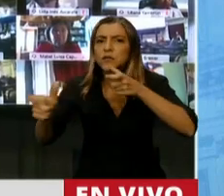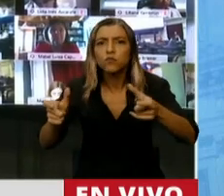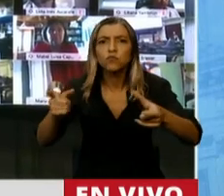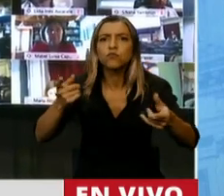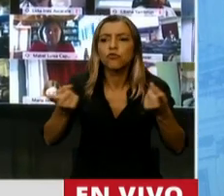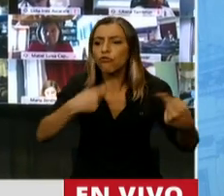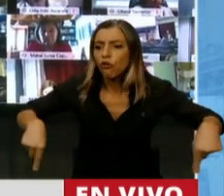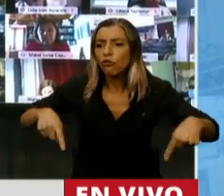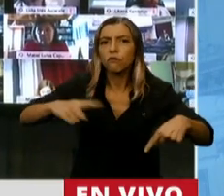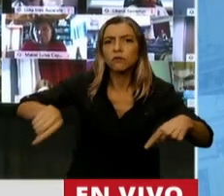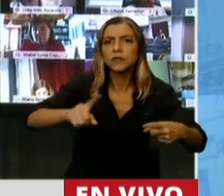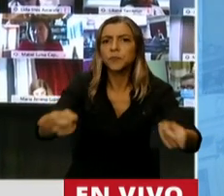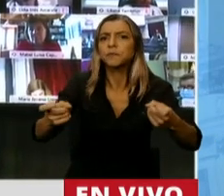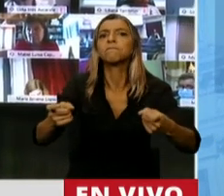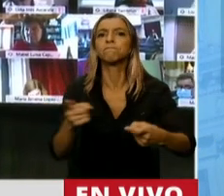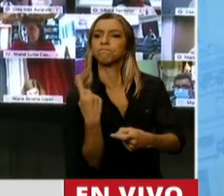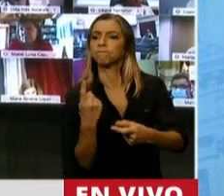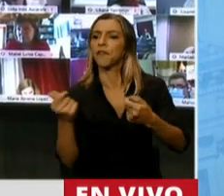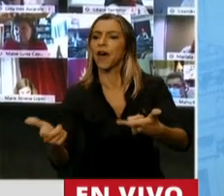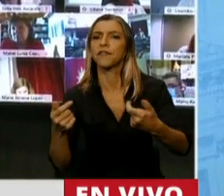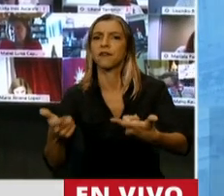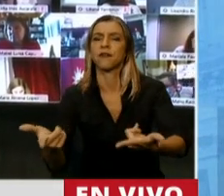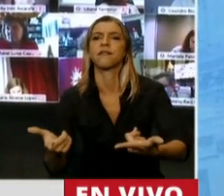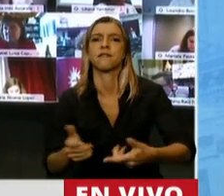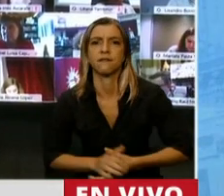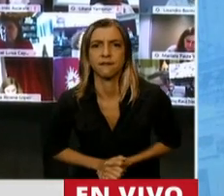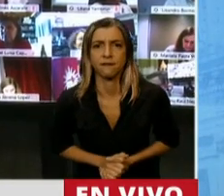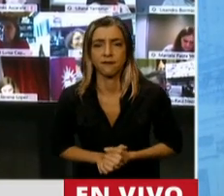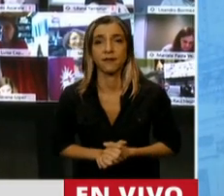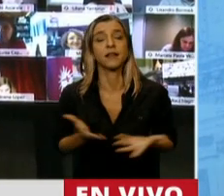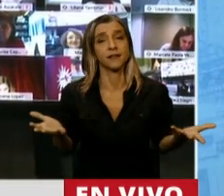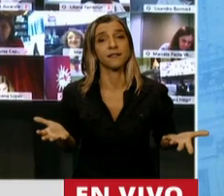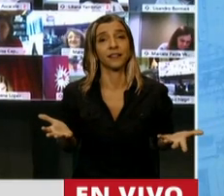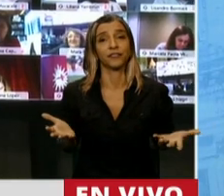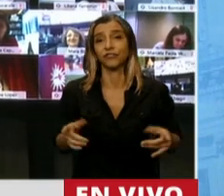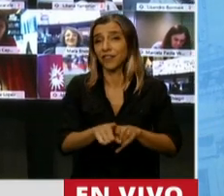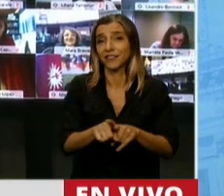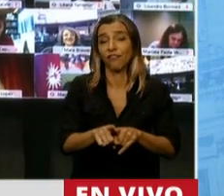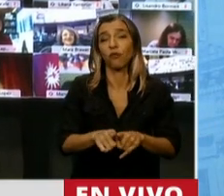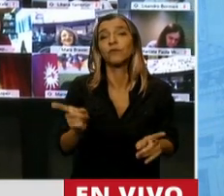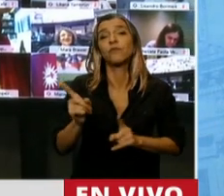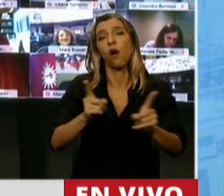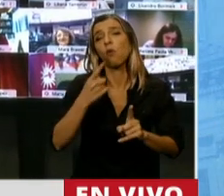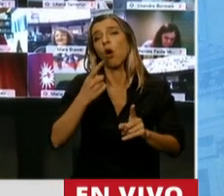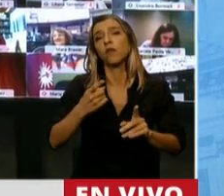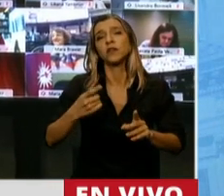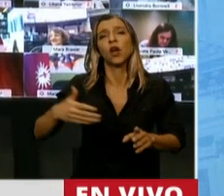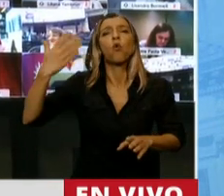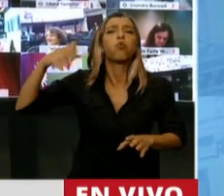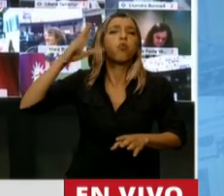cierto, como no es menos cierto, que definitivamente quedó enterrado hacia atrás los golpes de